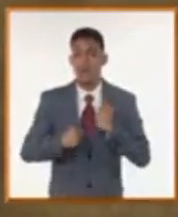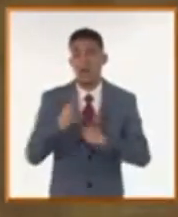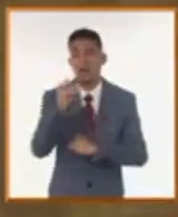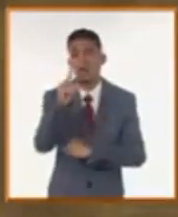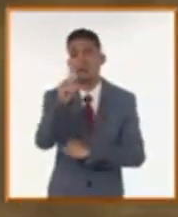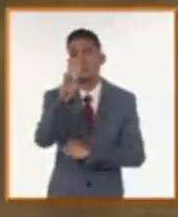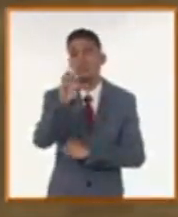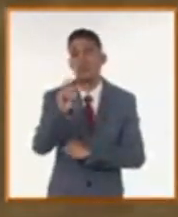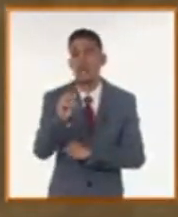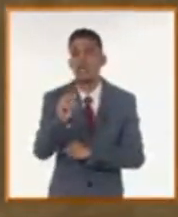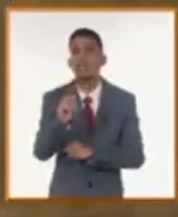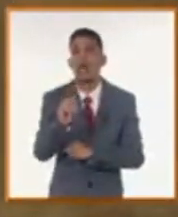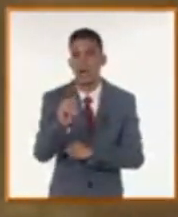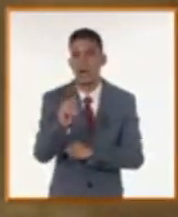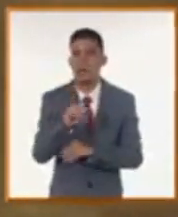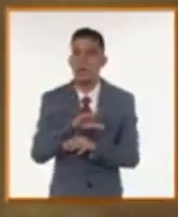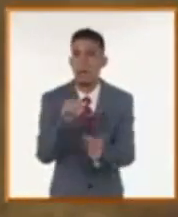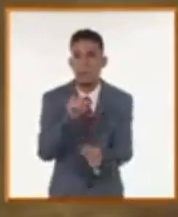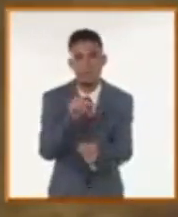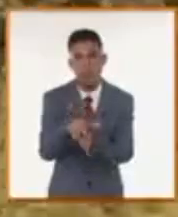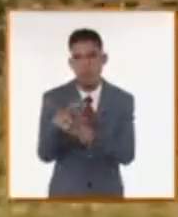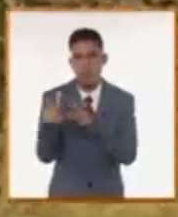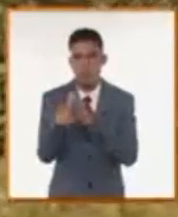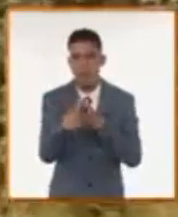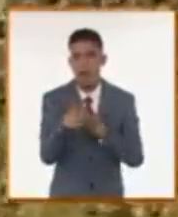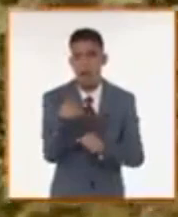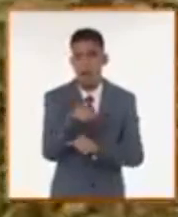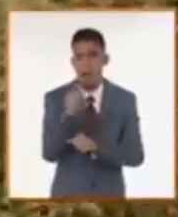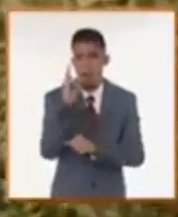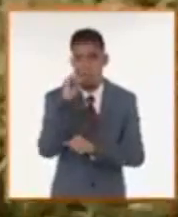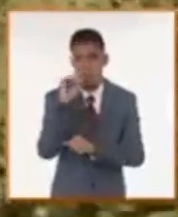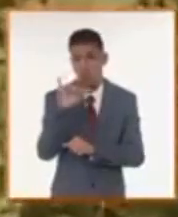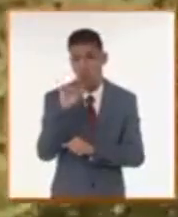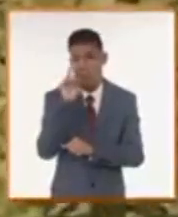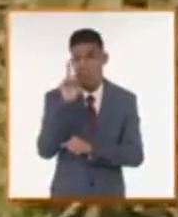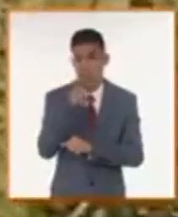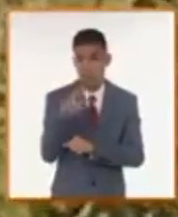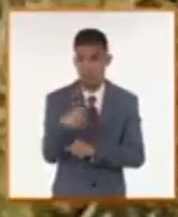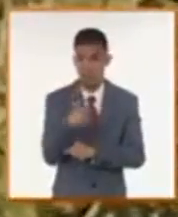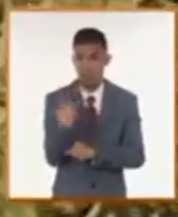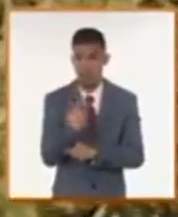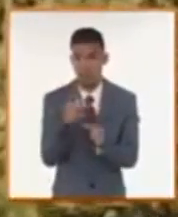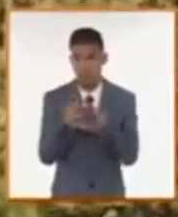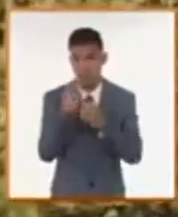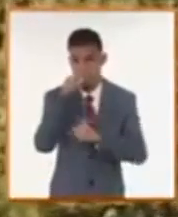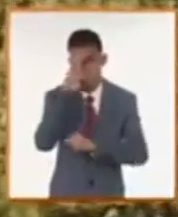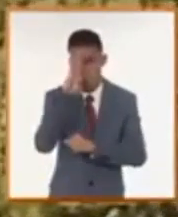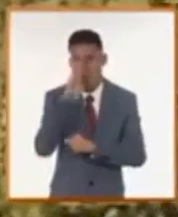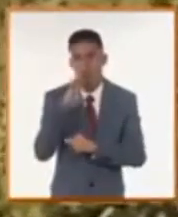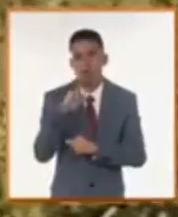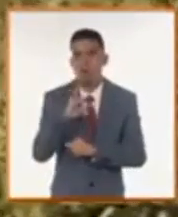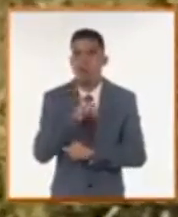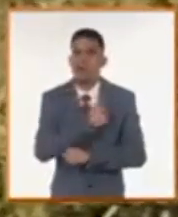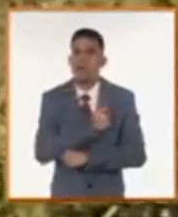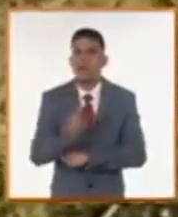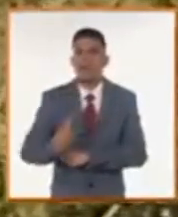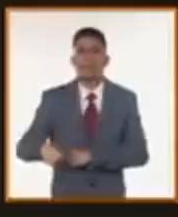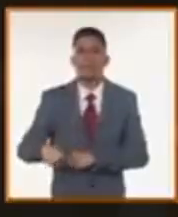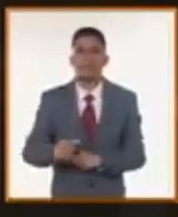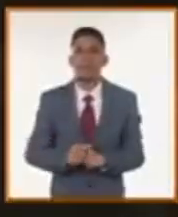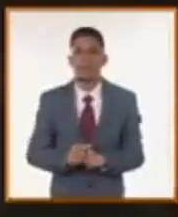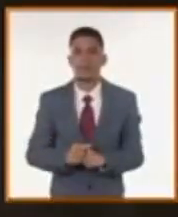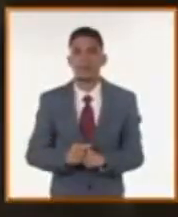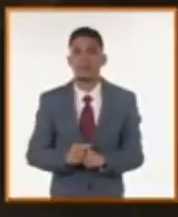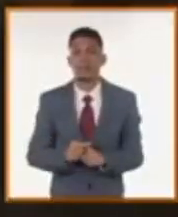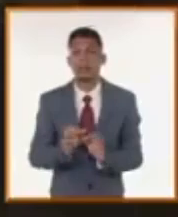Entonces intentaron retroceder. Entonces fue cuando los vimos pasando por la chana. Hay una chana allí que se empató una chana ahí. Fue cuando que se